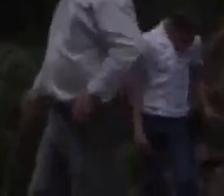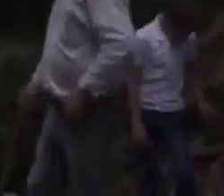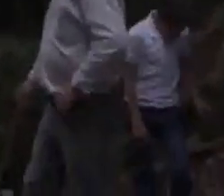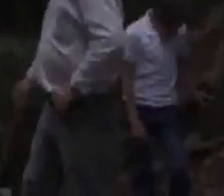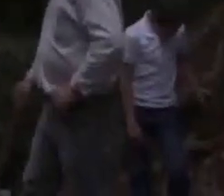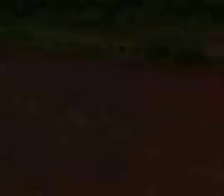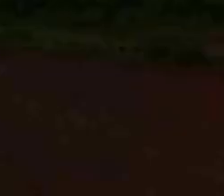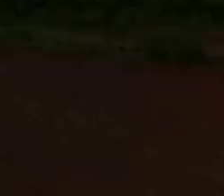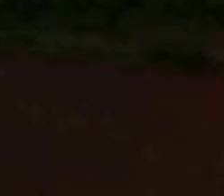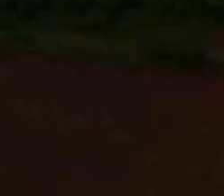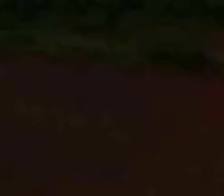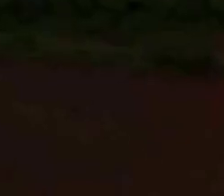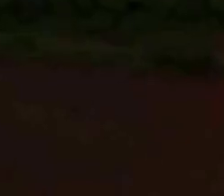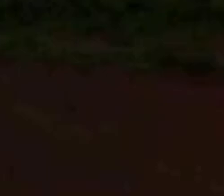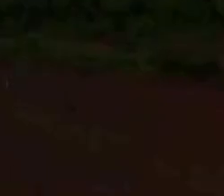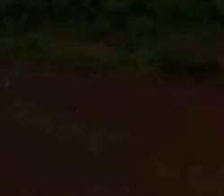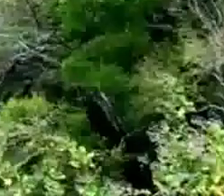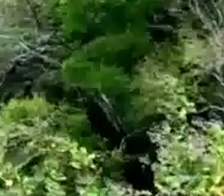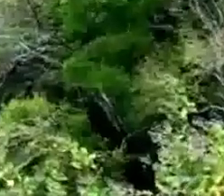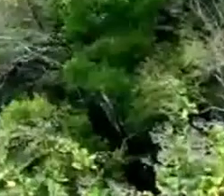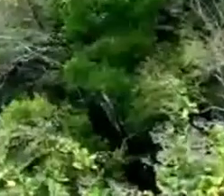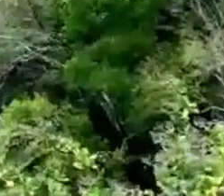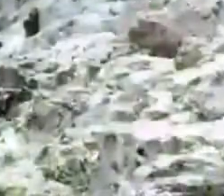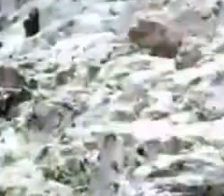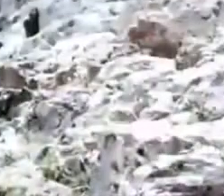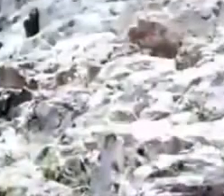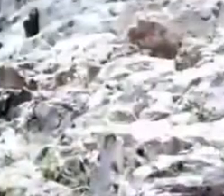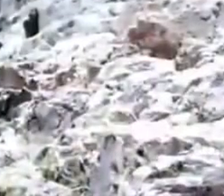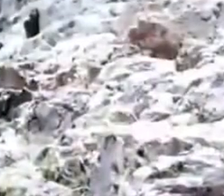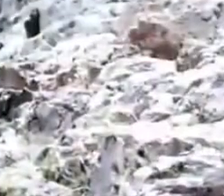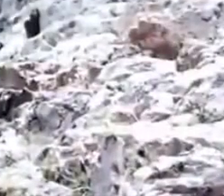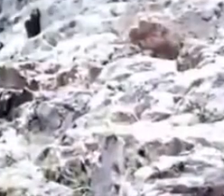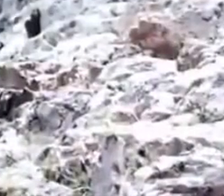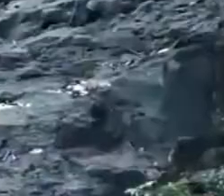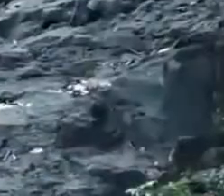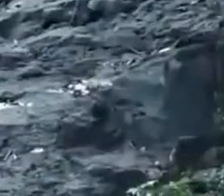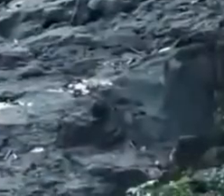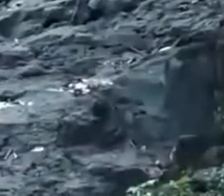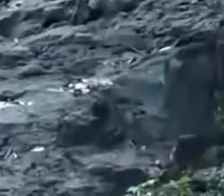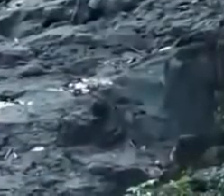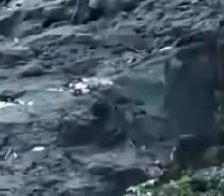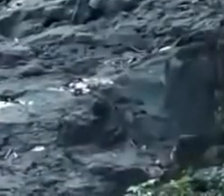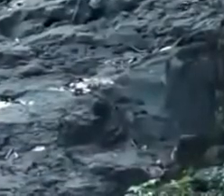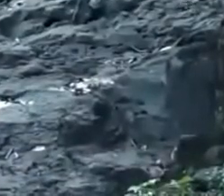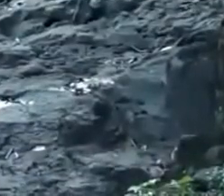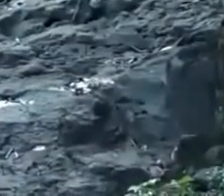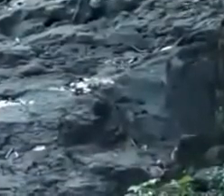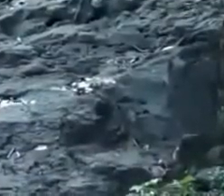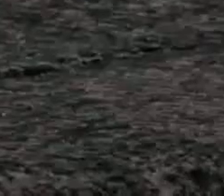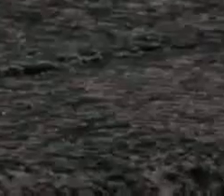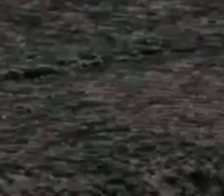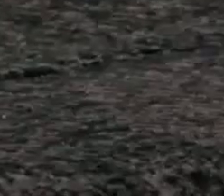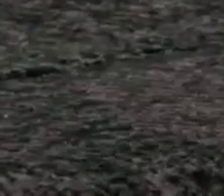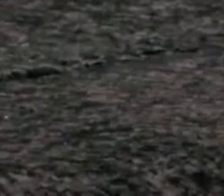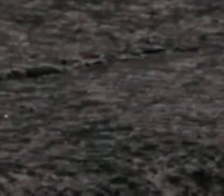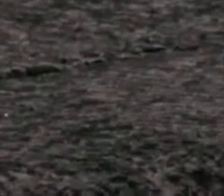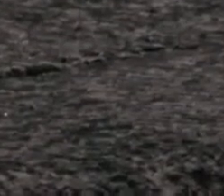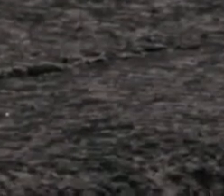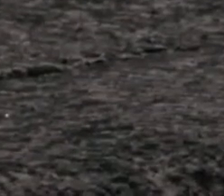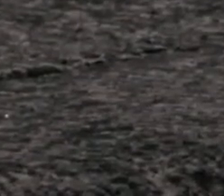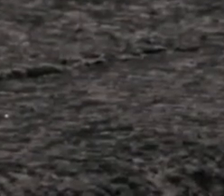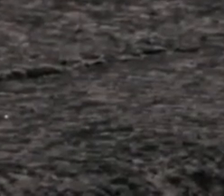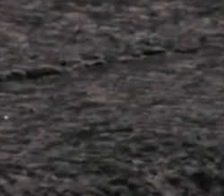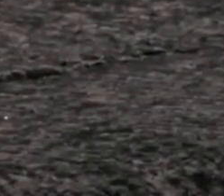La Ley General de Medio Ambiente y Recursos Naturales establece en su artículo 133 que es prohibido fumar en lugares públicos